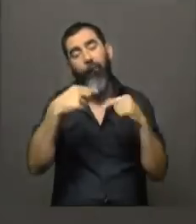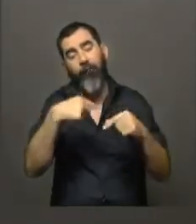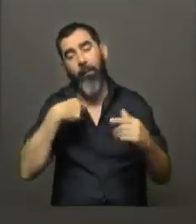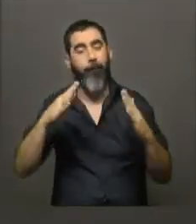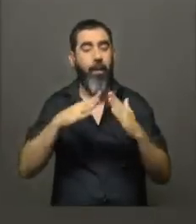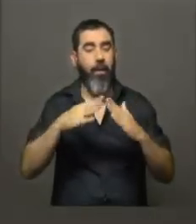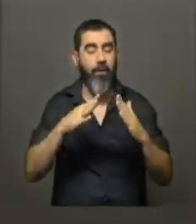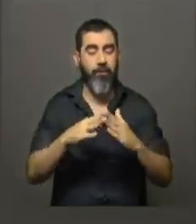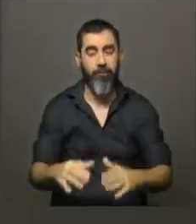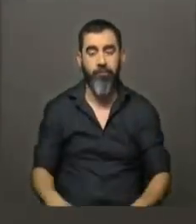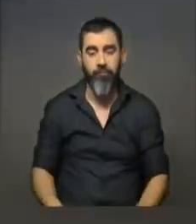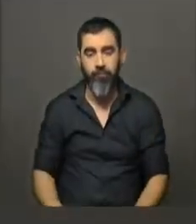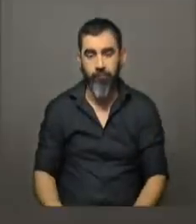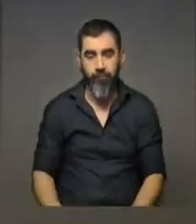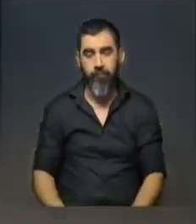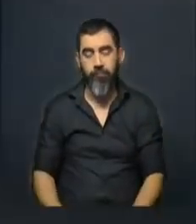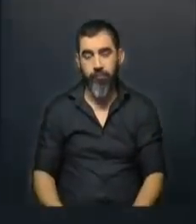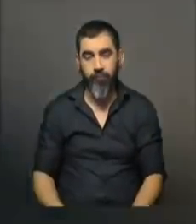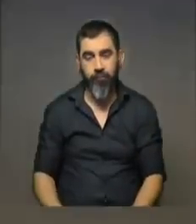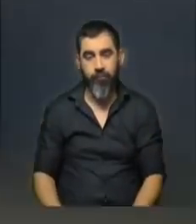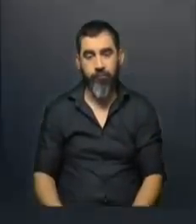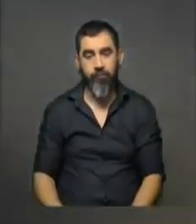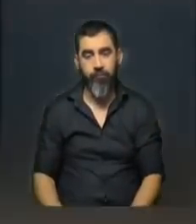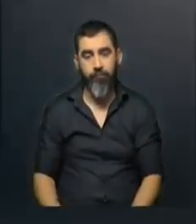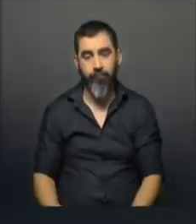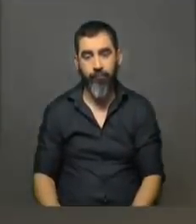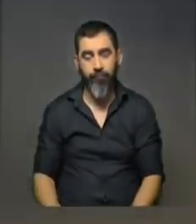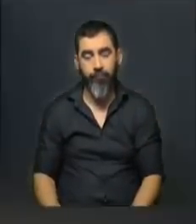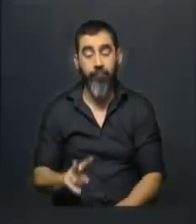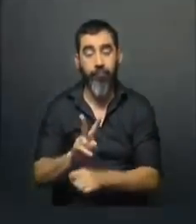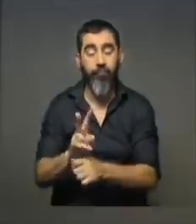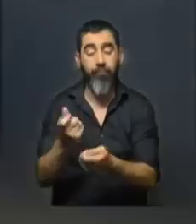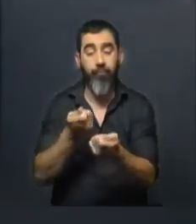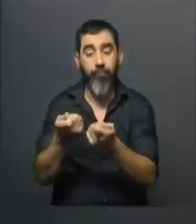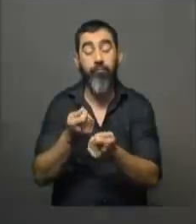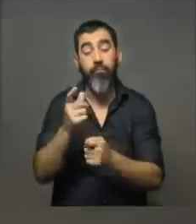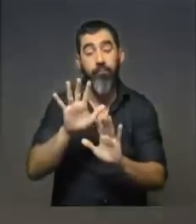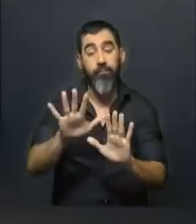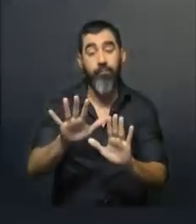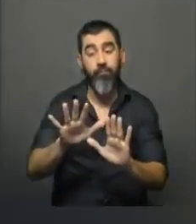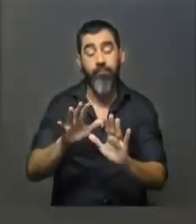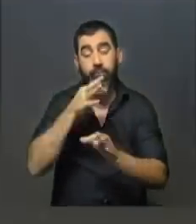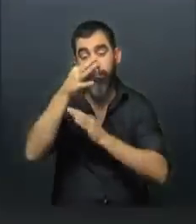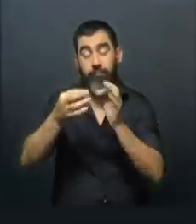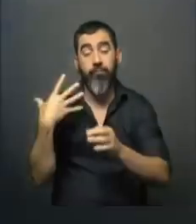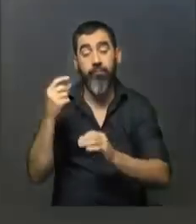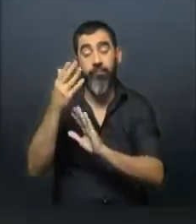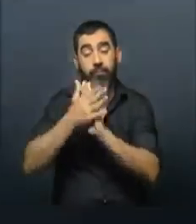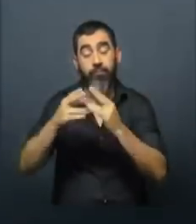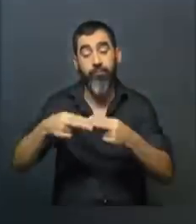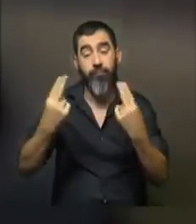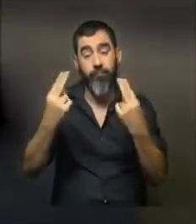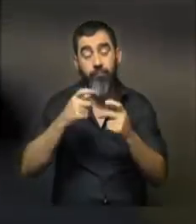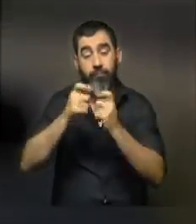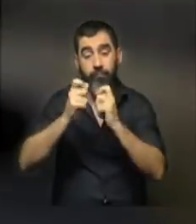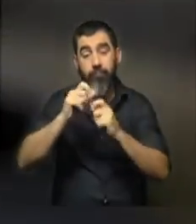desestimular justamente el flujo vehicular en defensa del comercio nacional. Así lo explicaba en su momento el director nacional de aduanas durante una